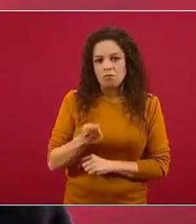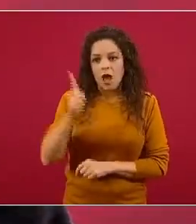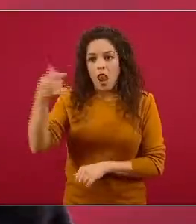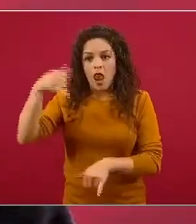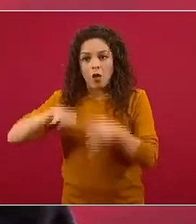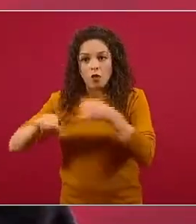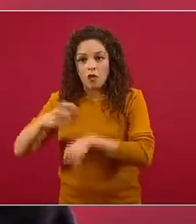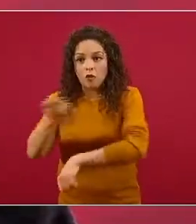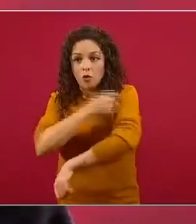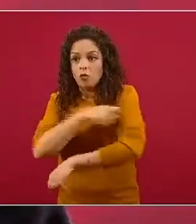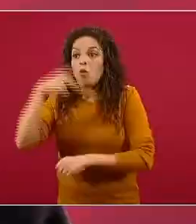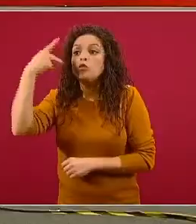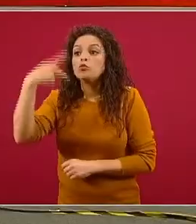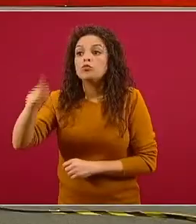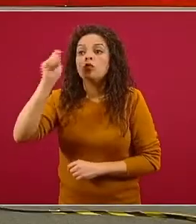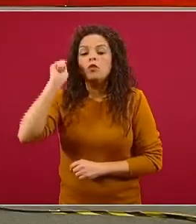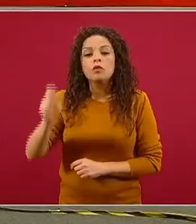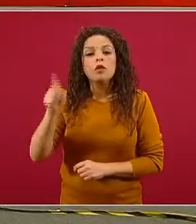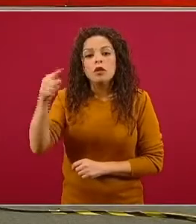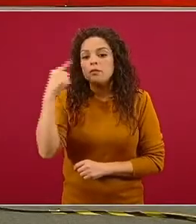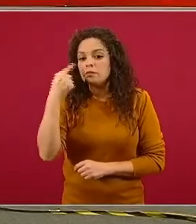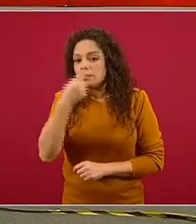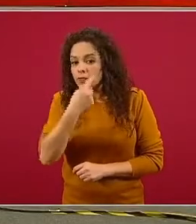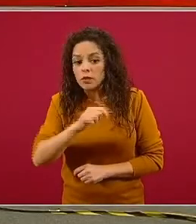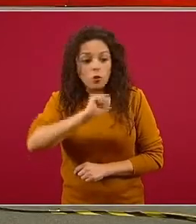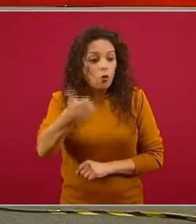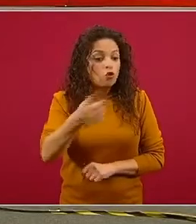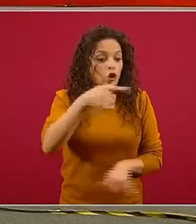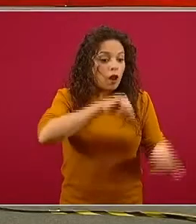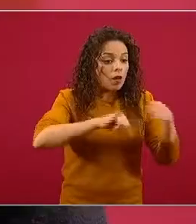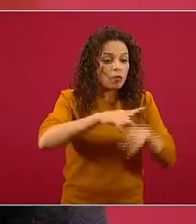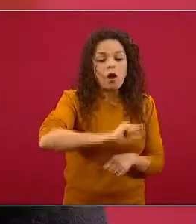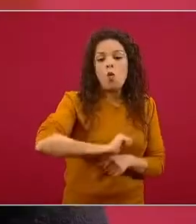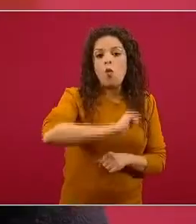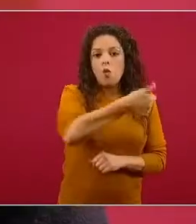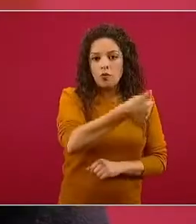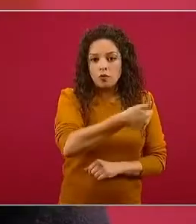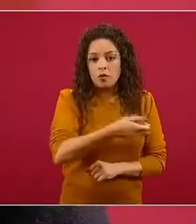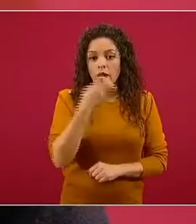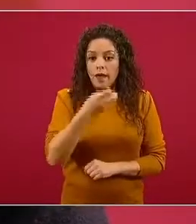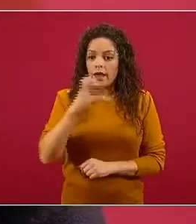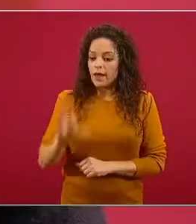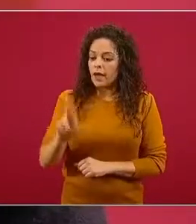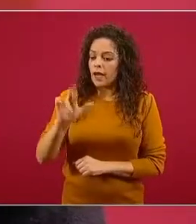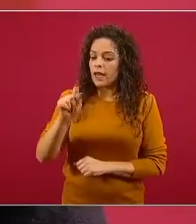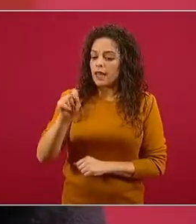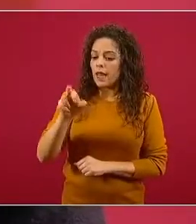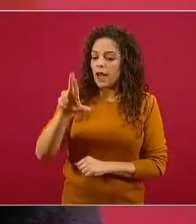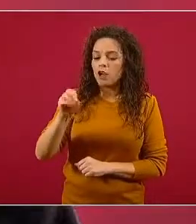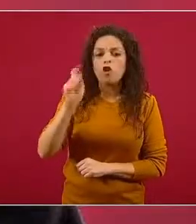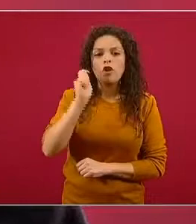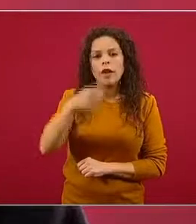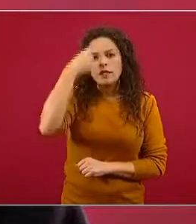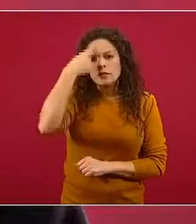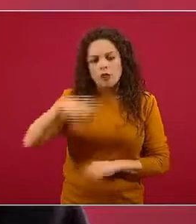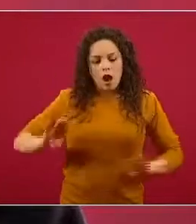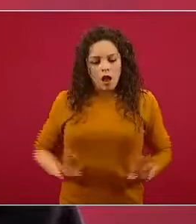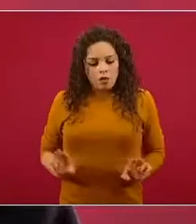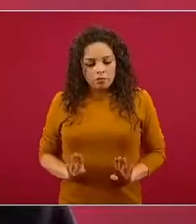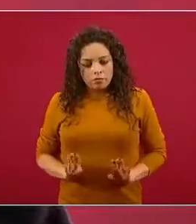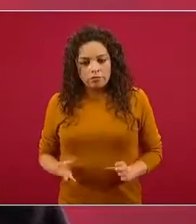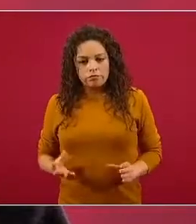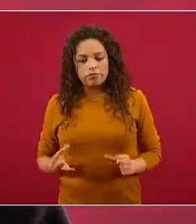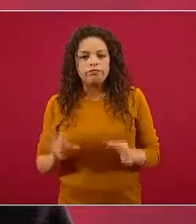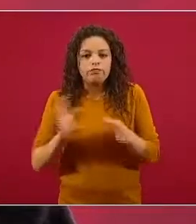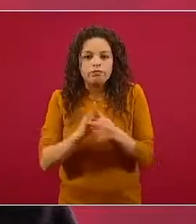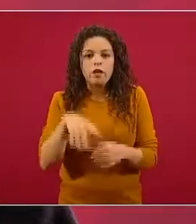criterios y otro laboratorio otros criterios. Estos criterios se llaman criterios de selección. Son criterios de